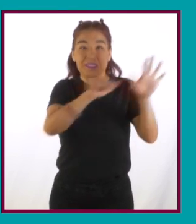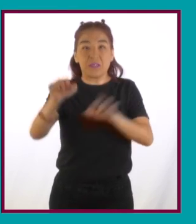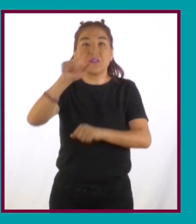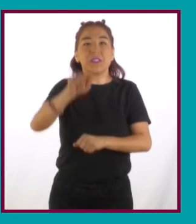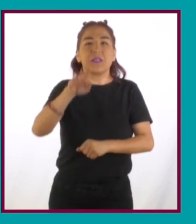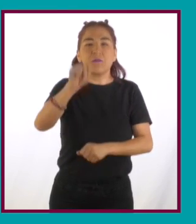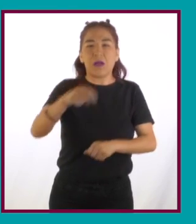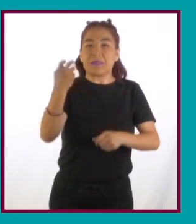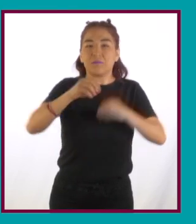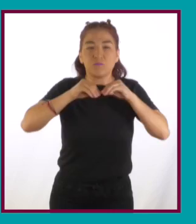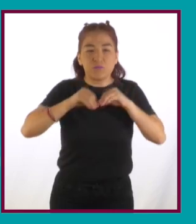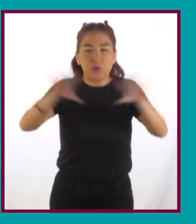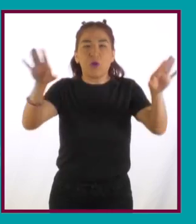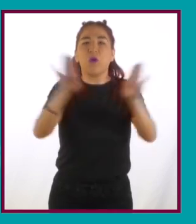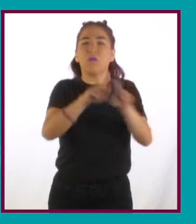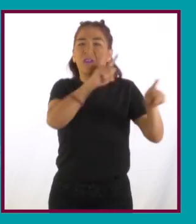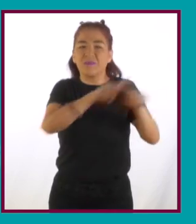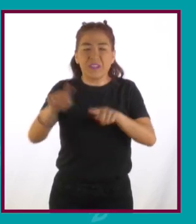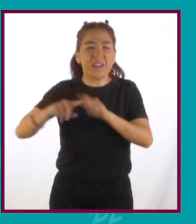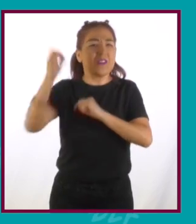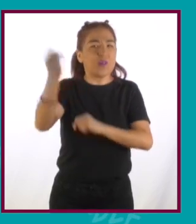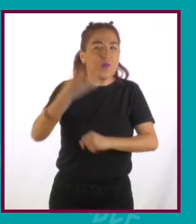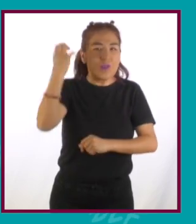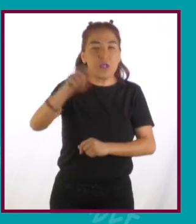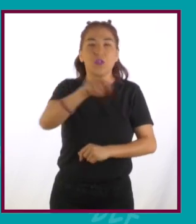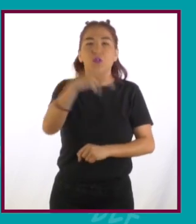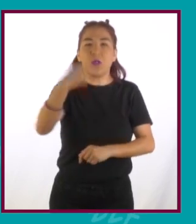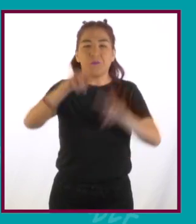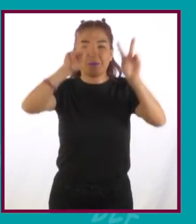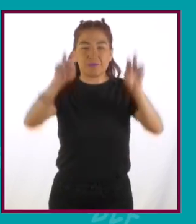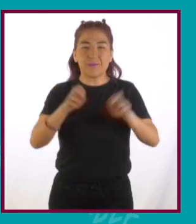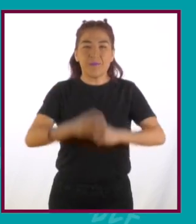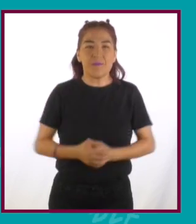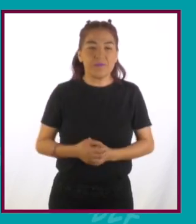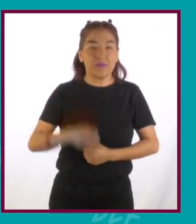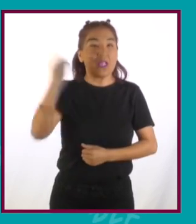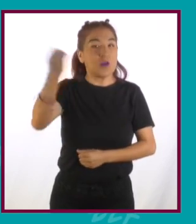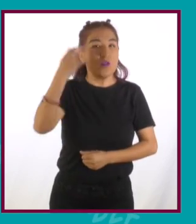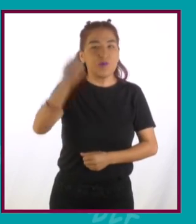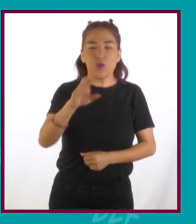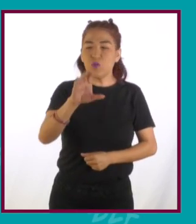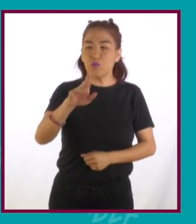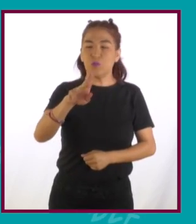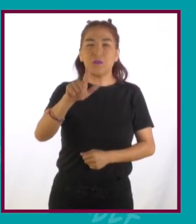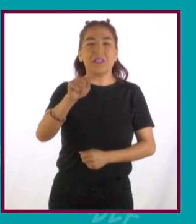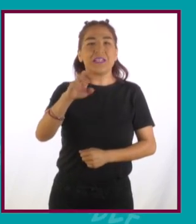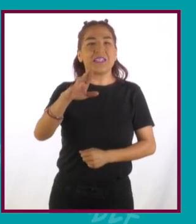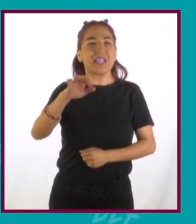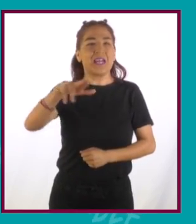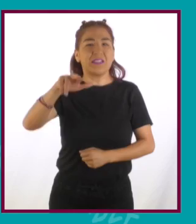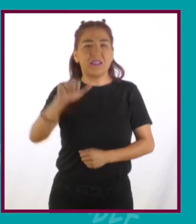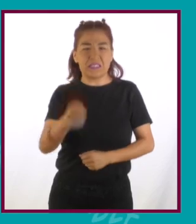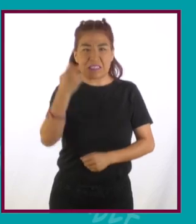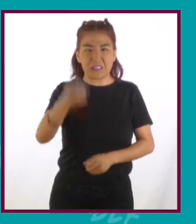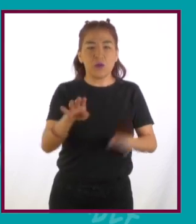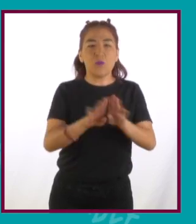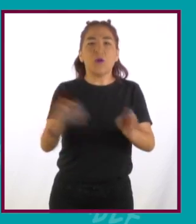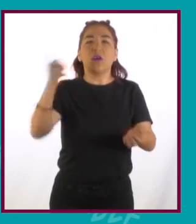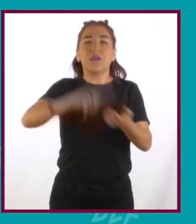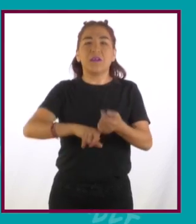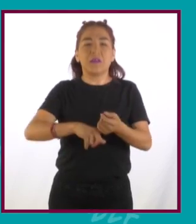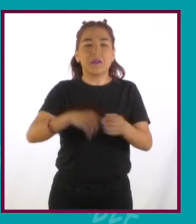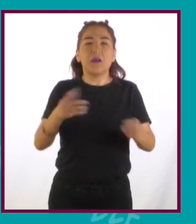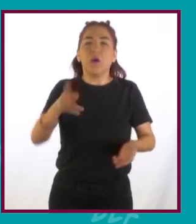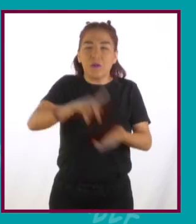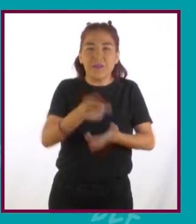En 1679 publicó una serie de conferencias con el nombre de Conferencias Coulterianas. La sexta de